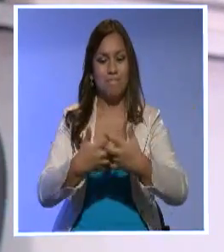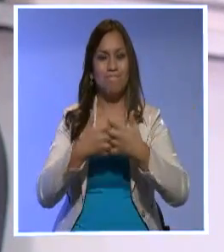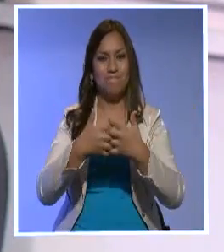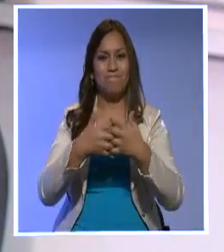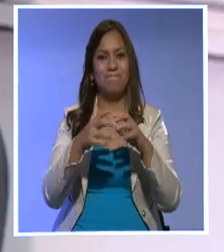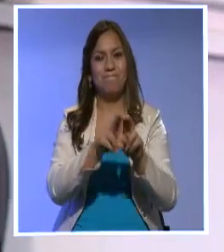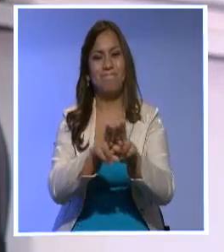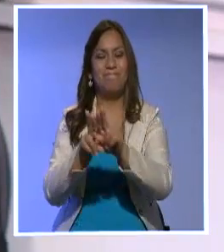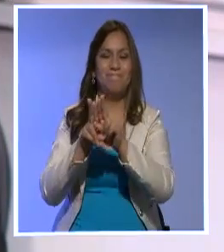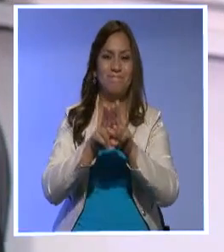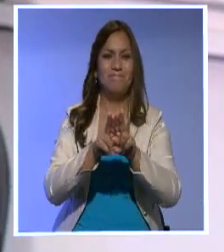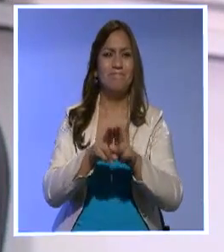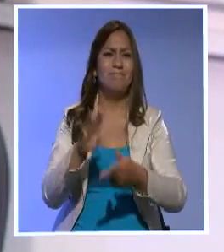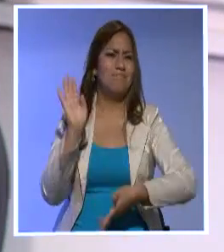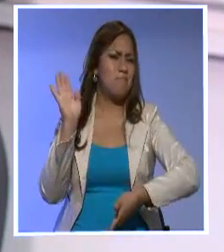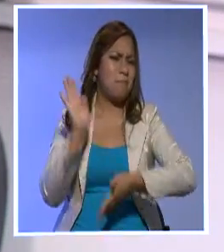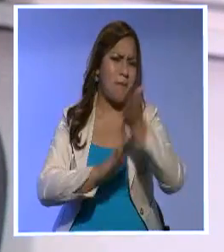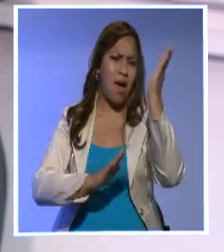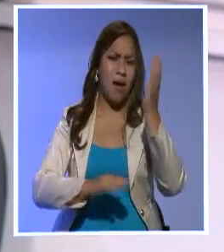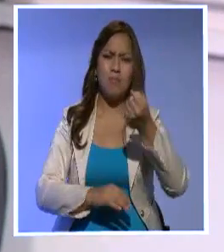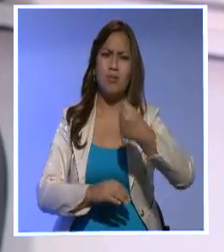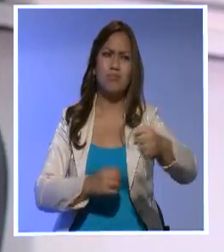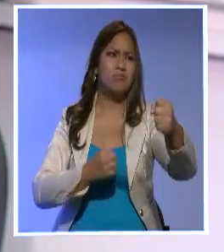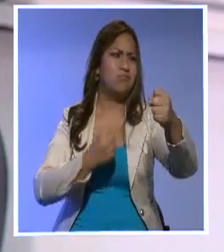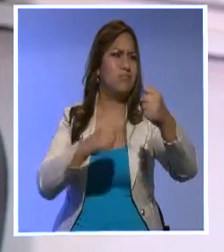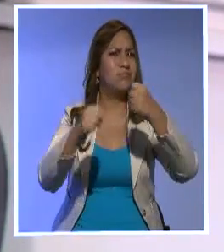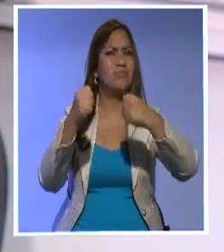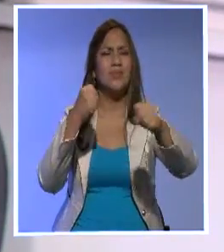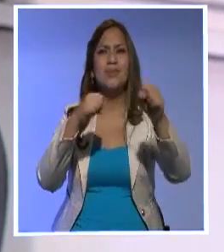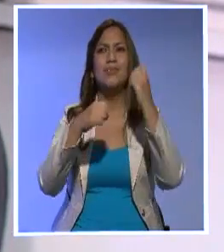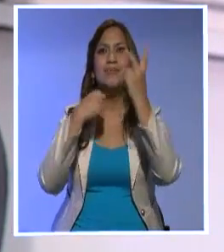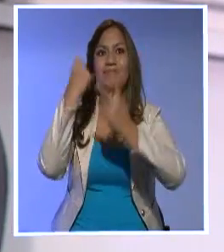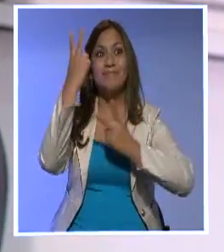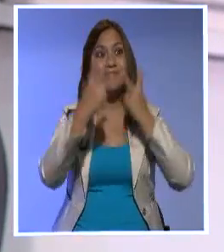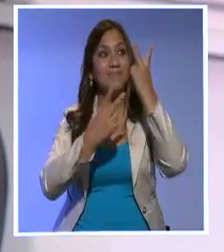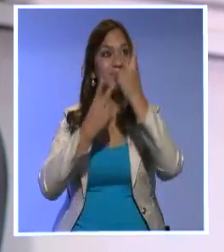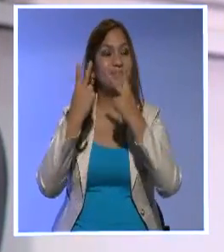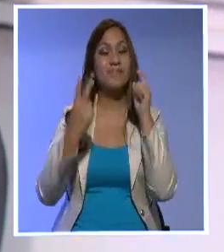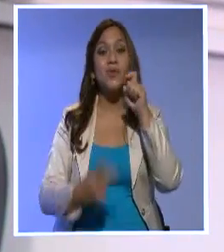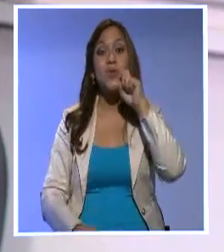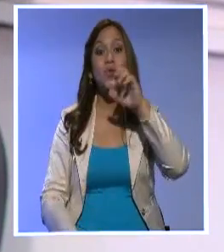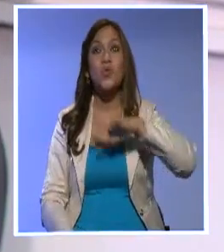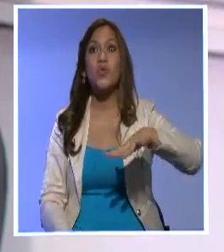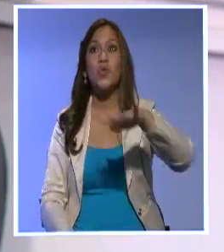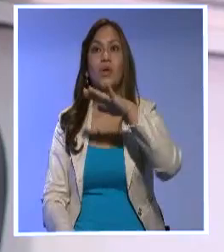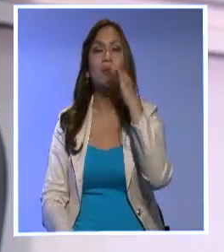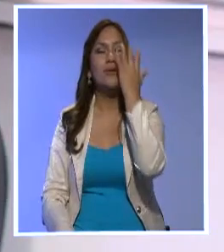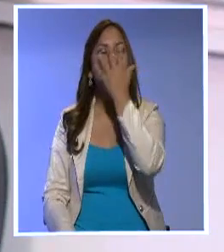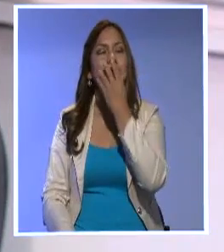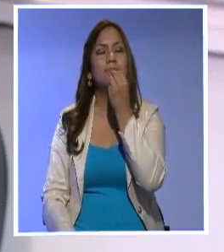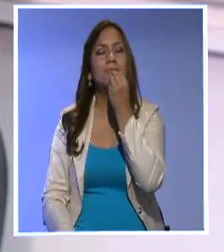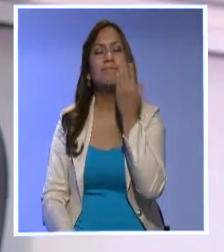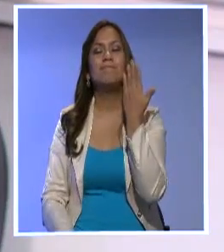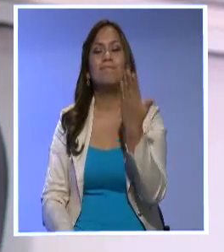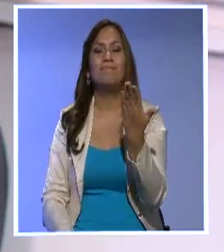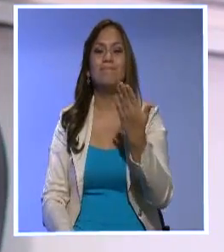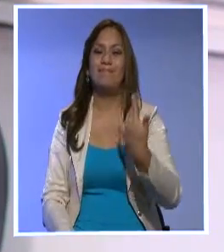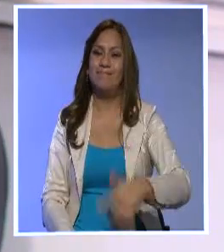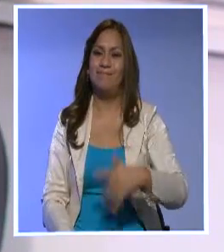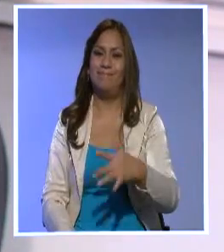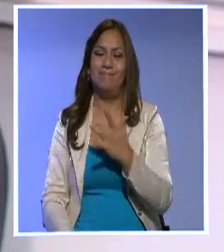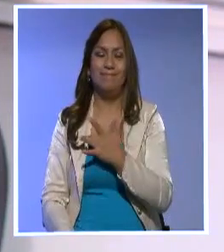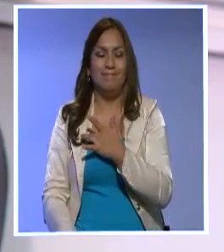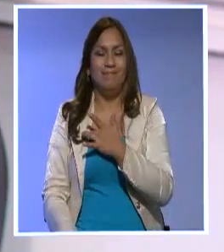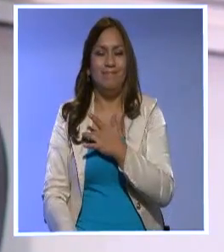recorrer nuestras carreteras recorrer y visitar nuestros lugares más emblemáticos de nuestro país sin duda alguna nos hace que nos sintamos